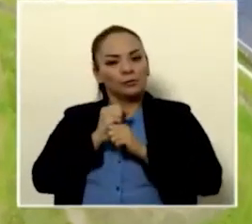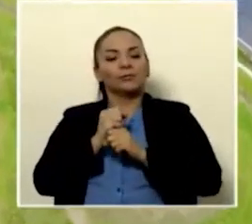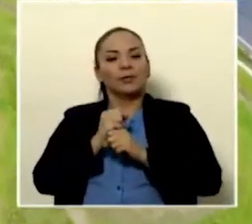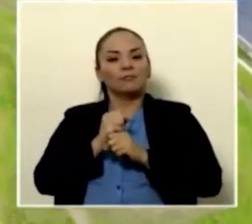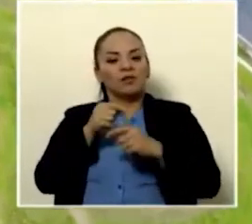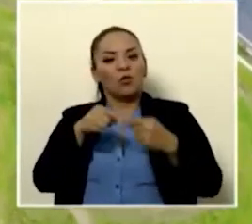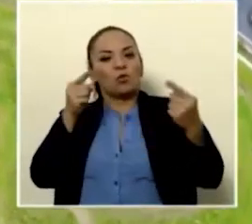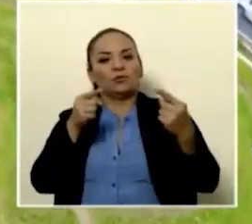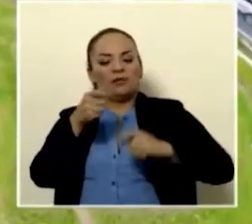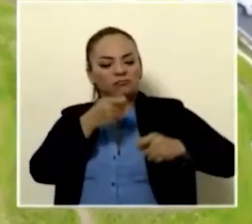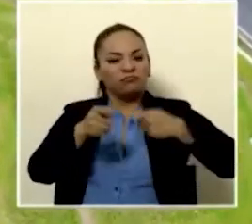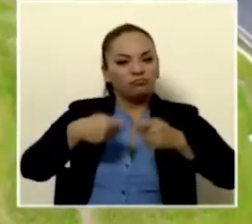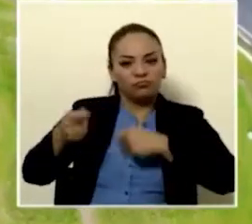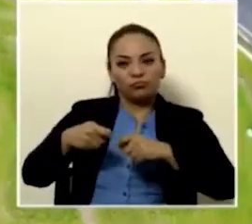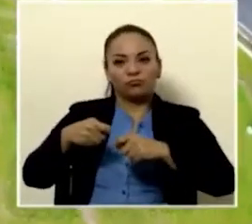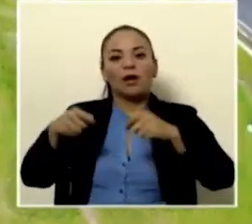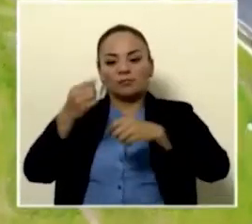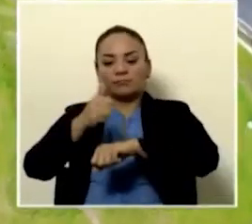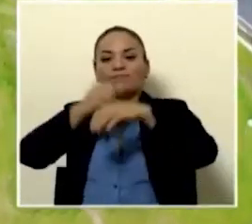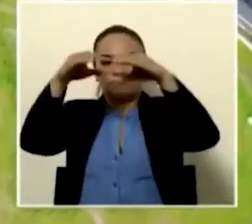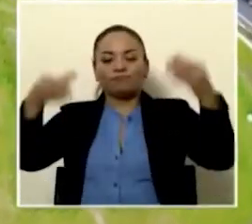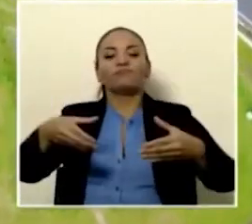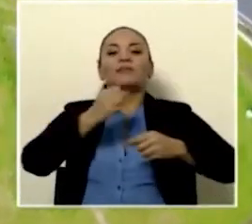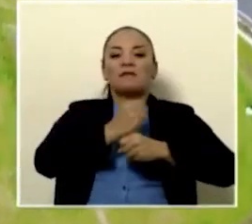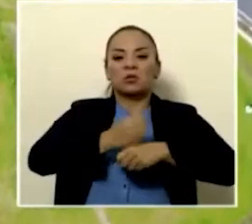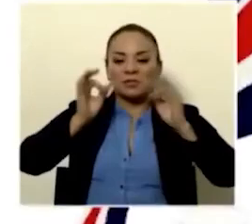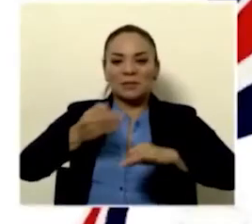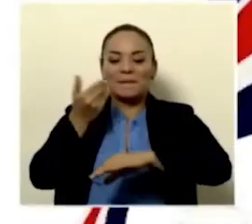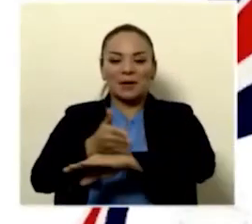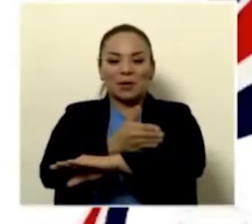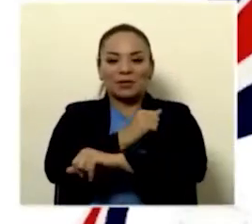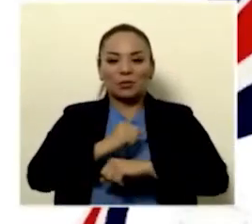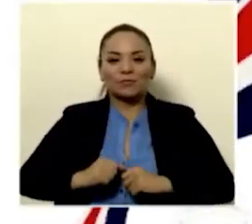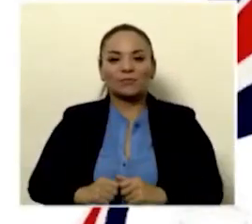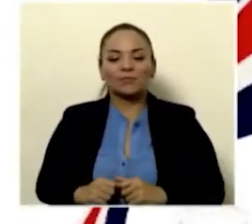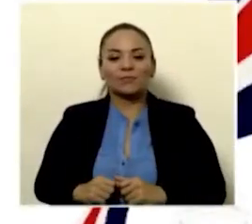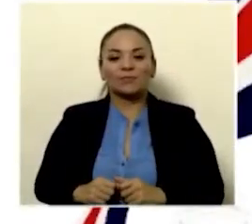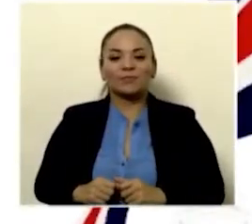la incorporación de escáneres, trabajando, decidiendo, mejorando.